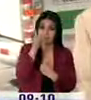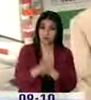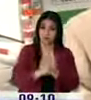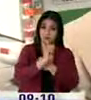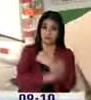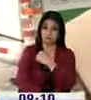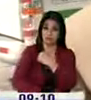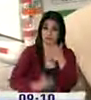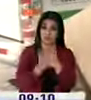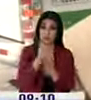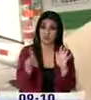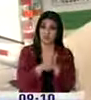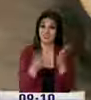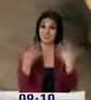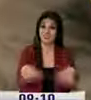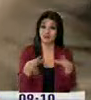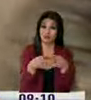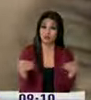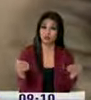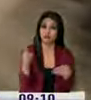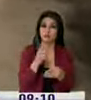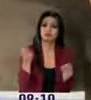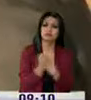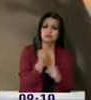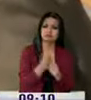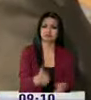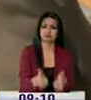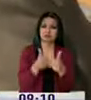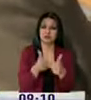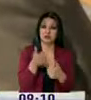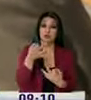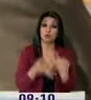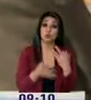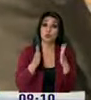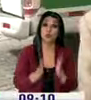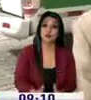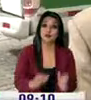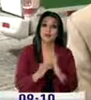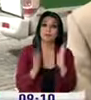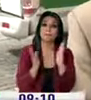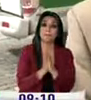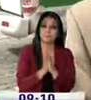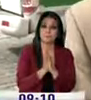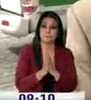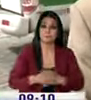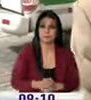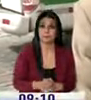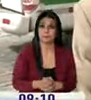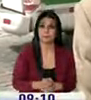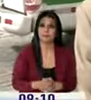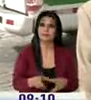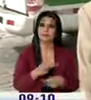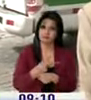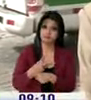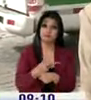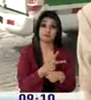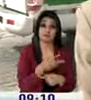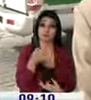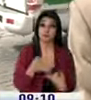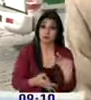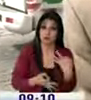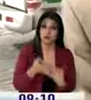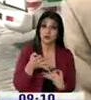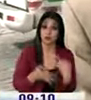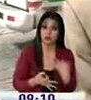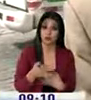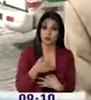basta solo con una nueva ley, sino con un trabajo eficaz de los jueces que la aplican. Por eso, también el Consejo de la Judicatura, el